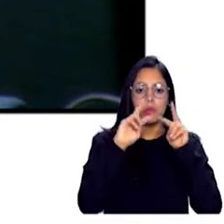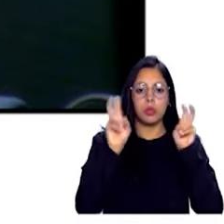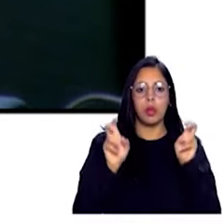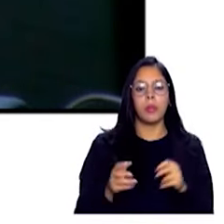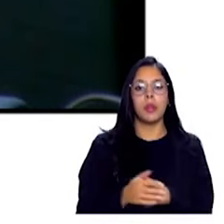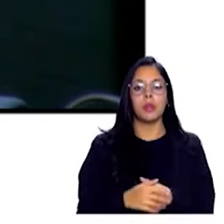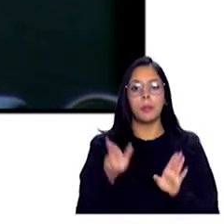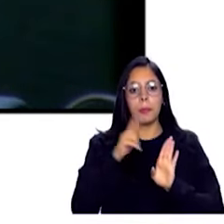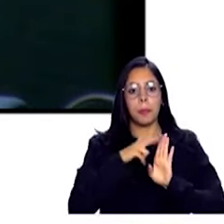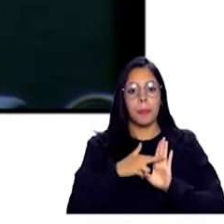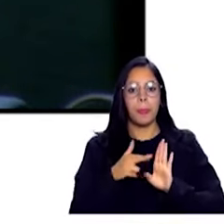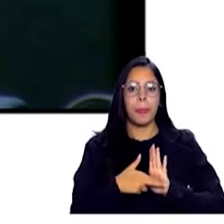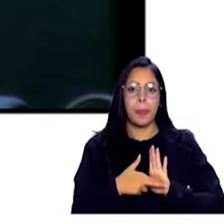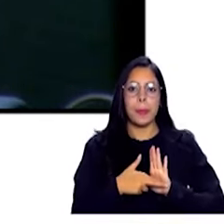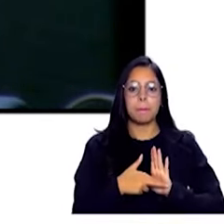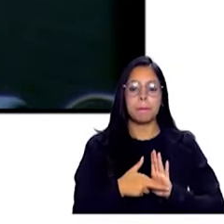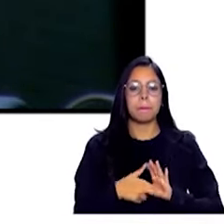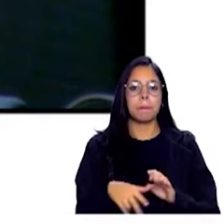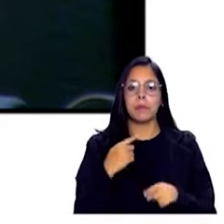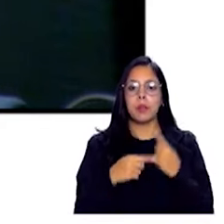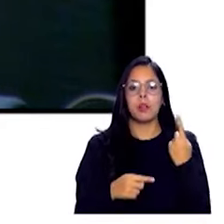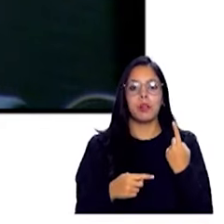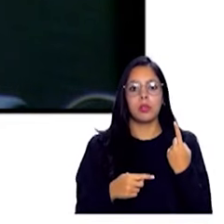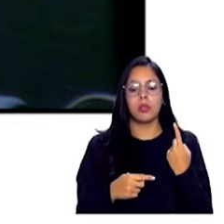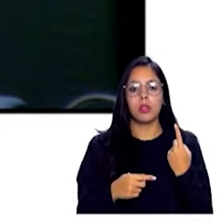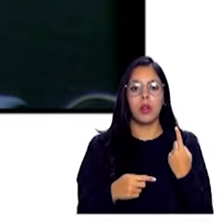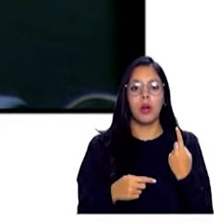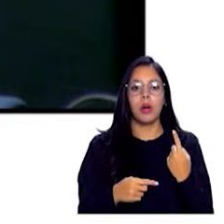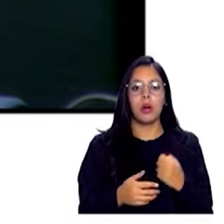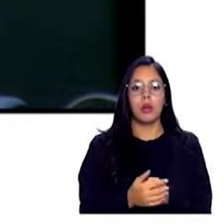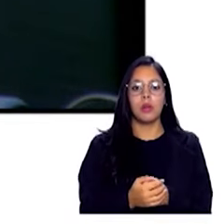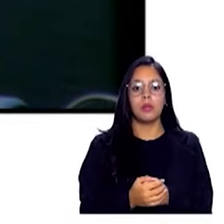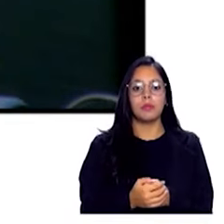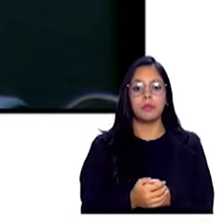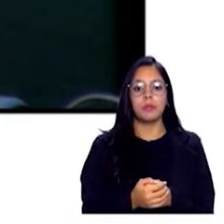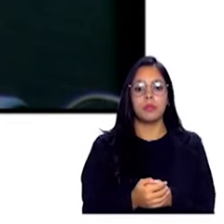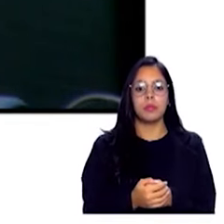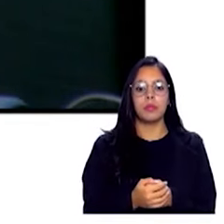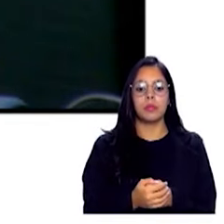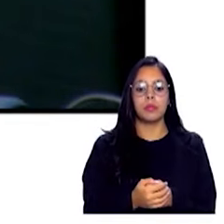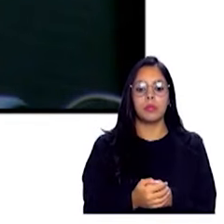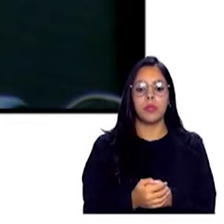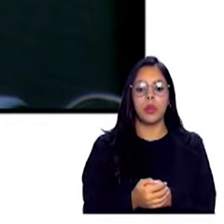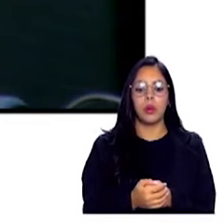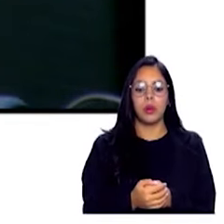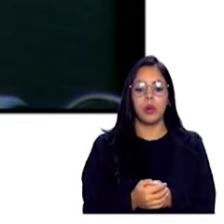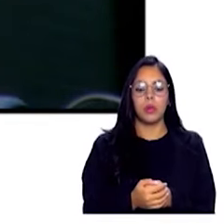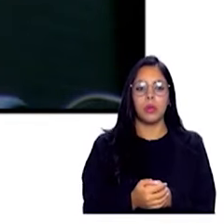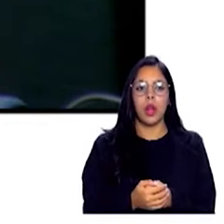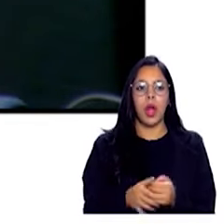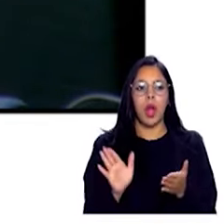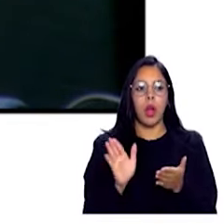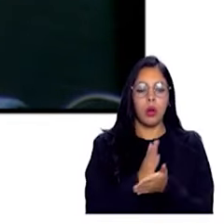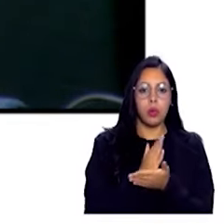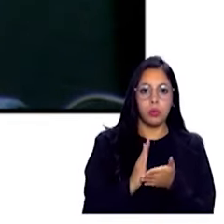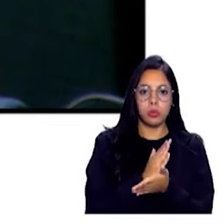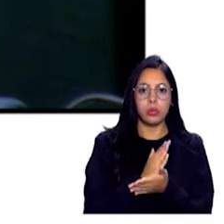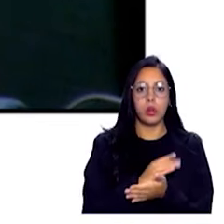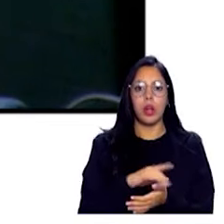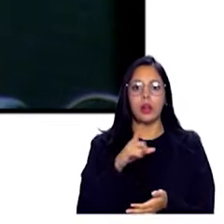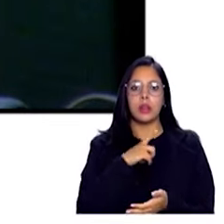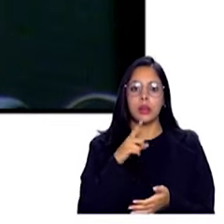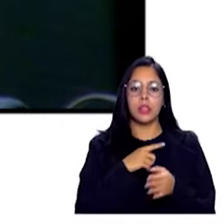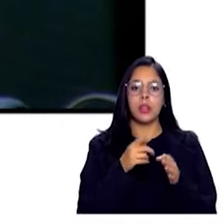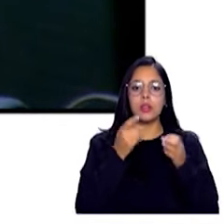CAB planteamiento pers dees nuevas ya dicho Andrés antes que no es laoca la